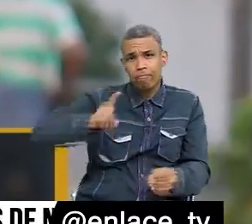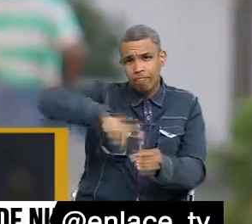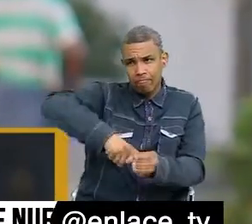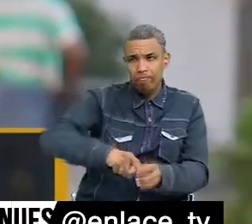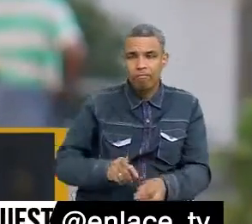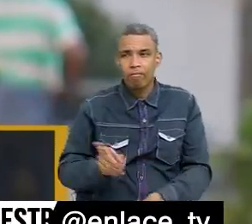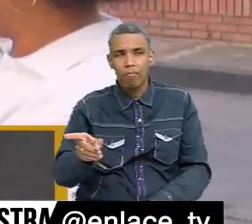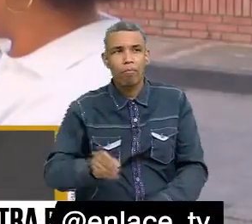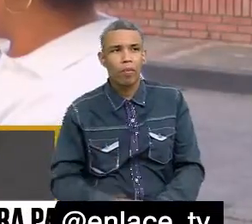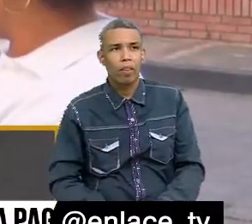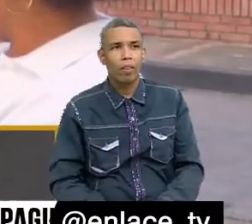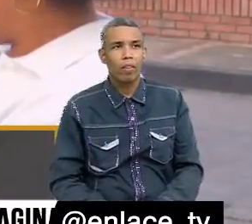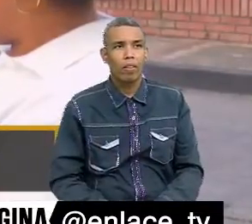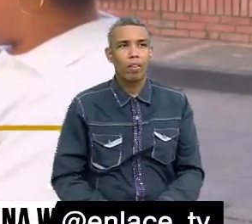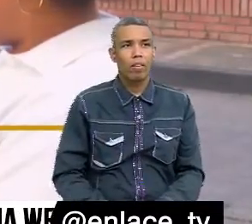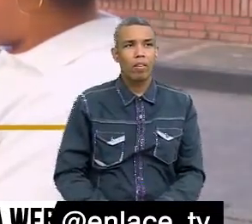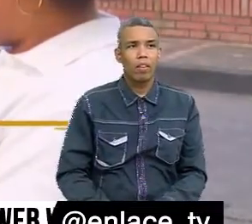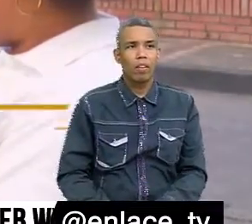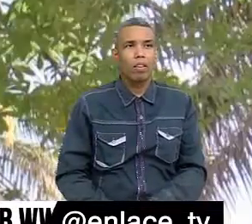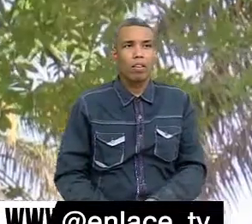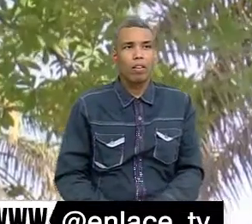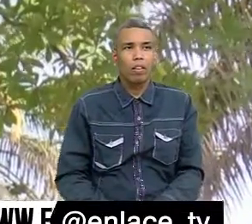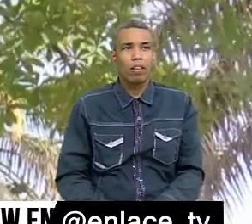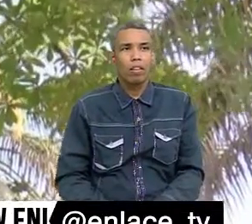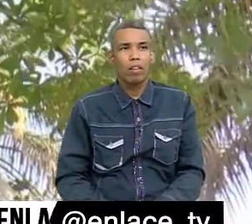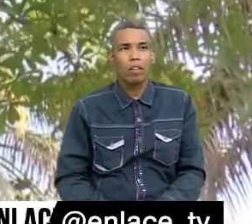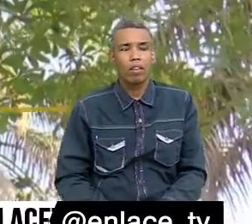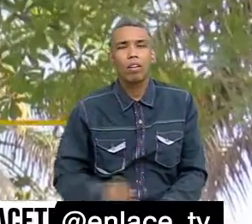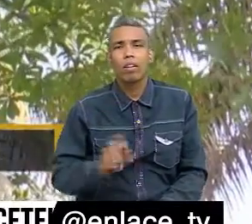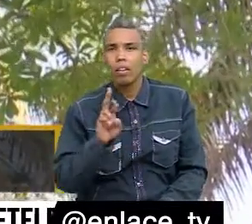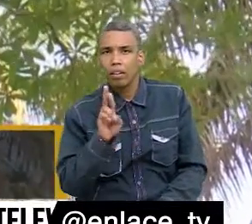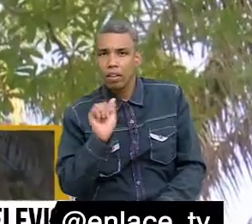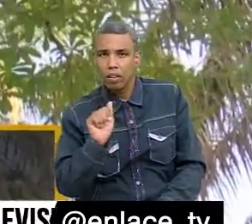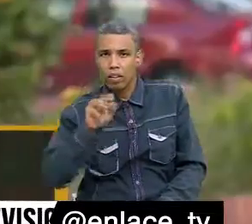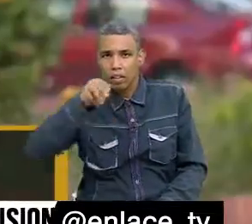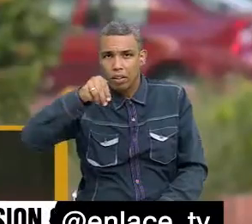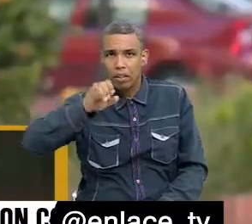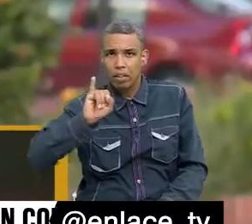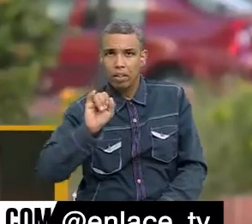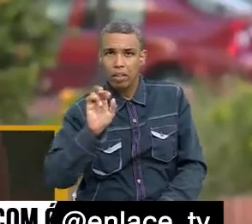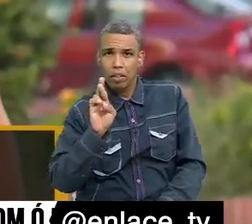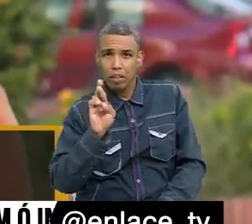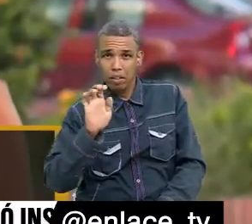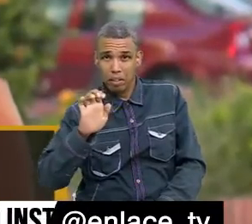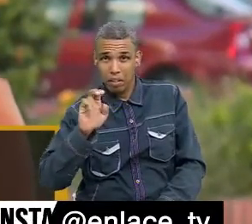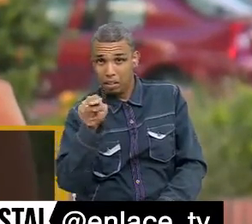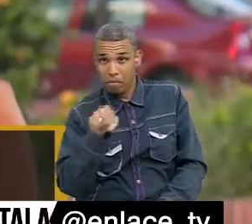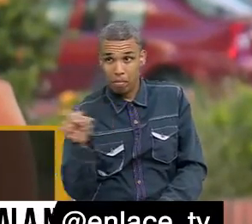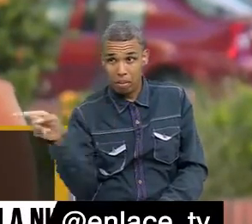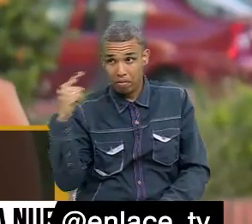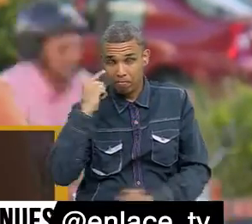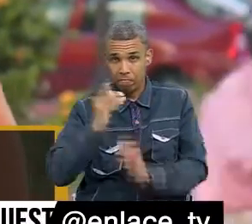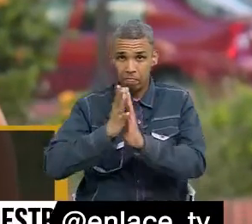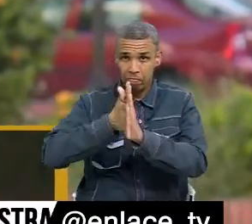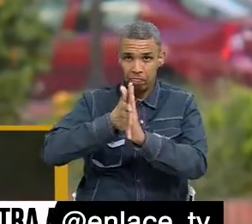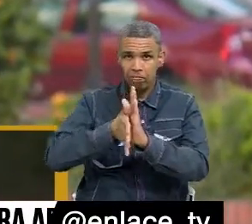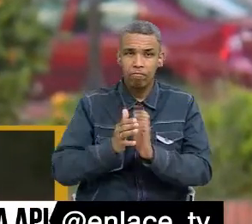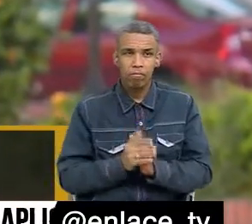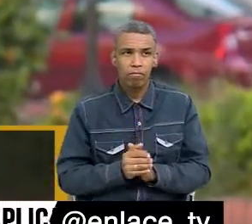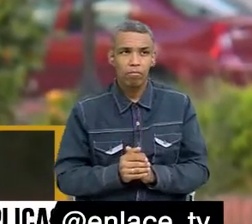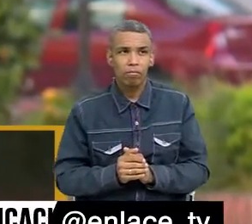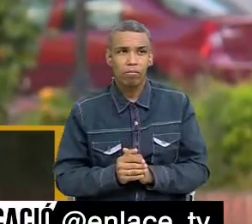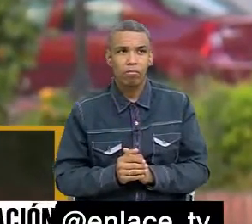Cali, llegó a la Alianza Petrolera el defensa central izquierdo Carlos Ramírez Aguirre. Carlos Ramírez es un jugador que inicia su